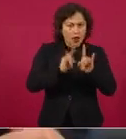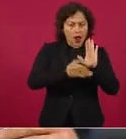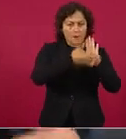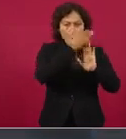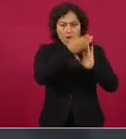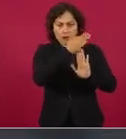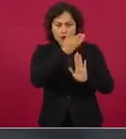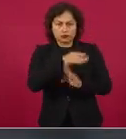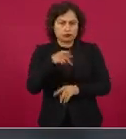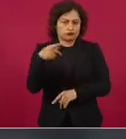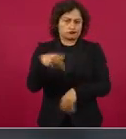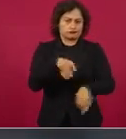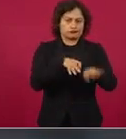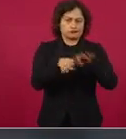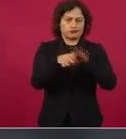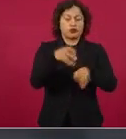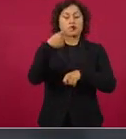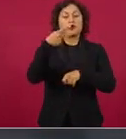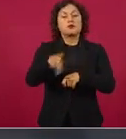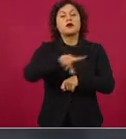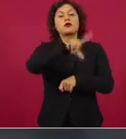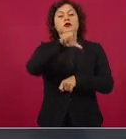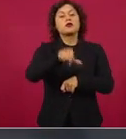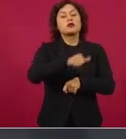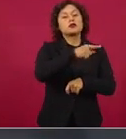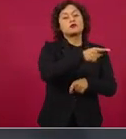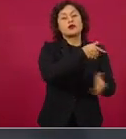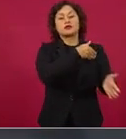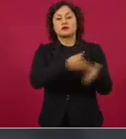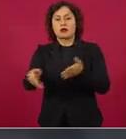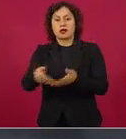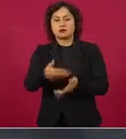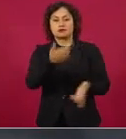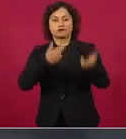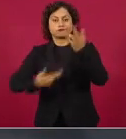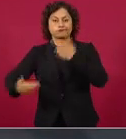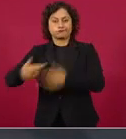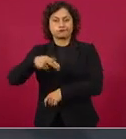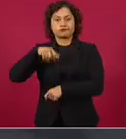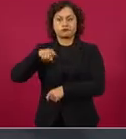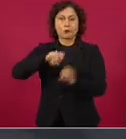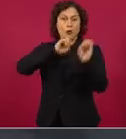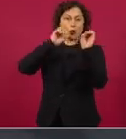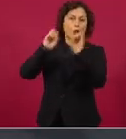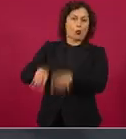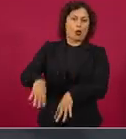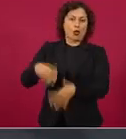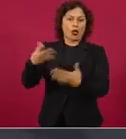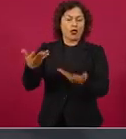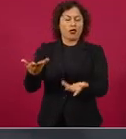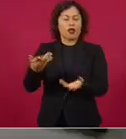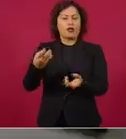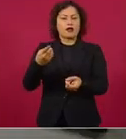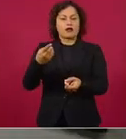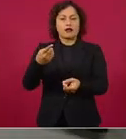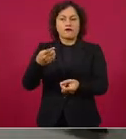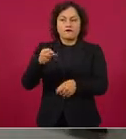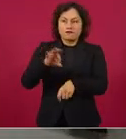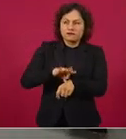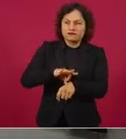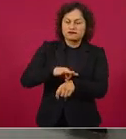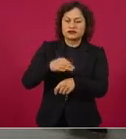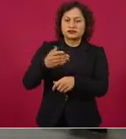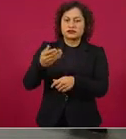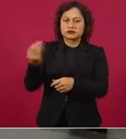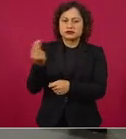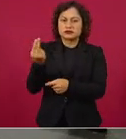ser deportados aquí entran en una espiral de abandono, de farmacodependencia. No son de aquí ni son de allá, porque muchos de